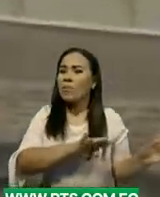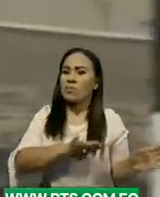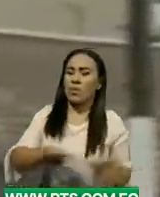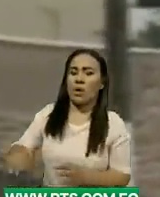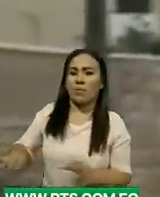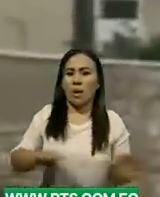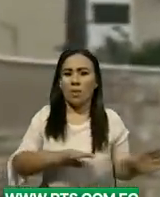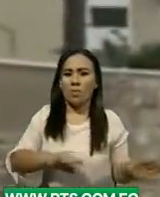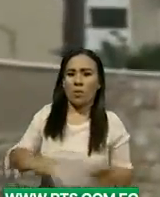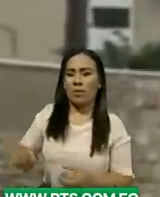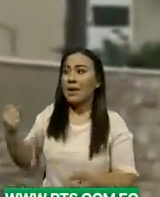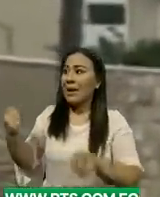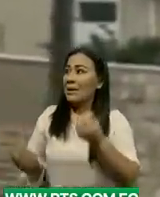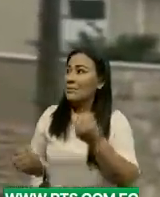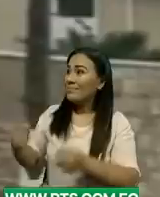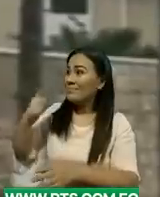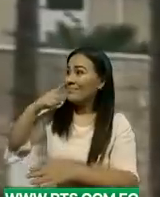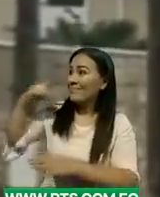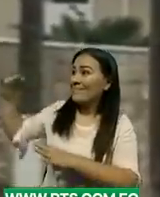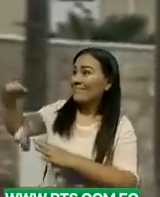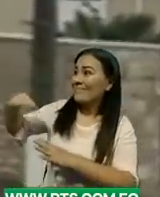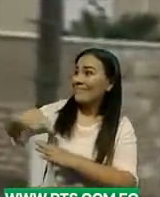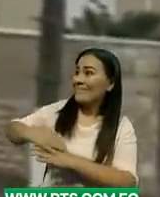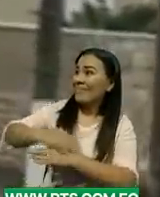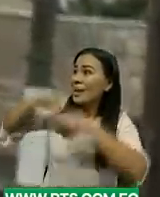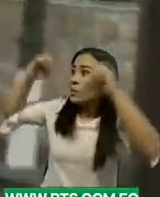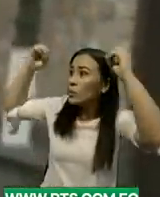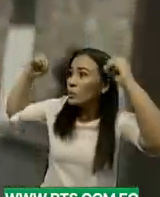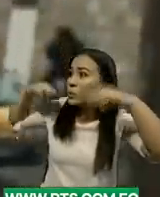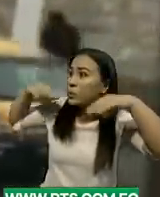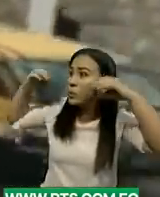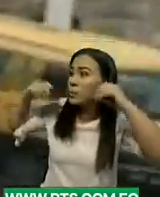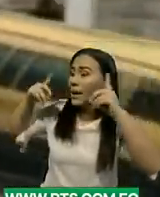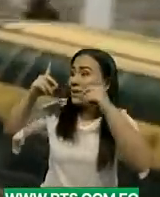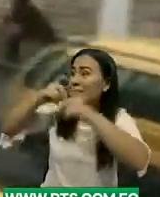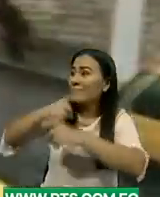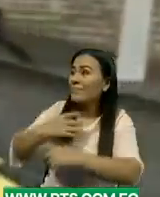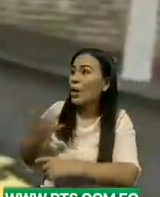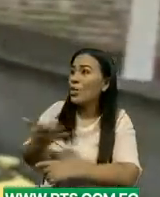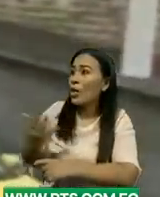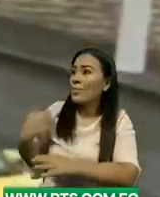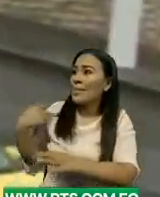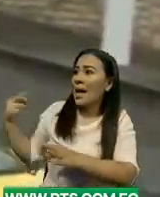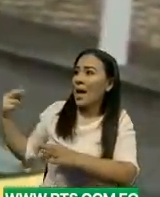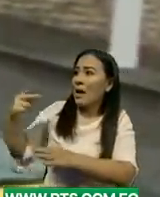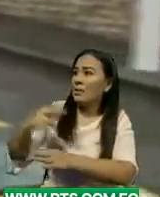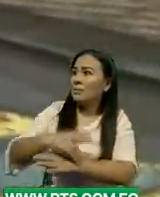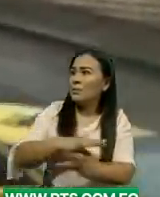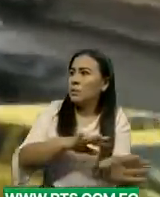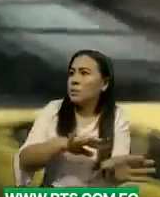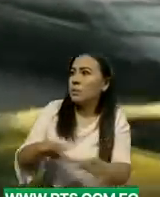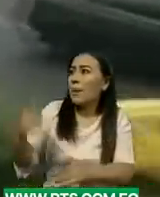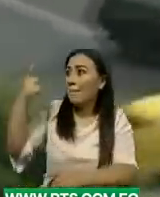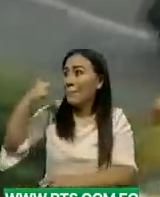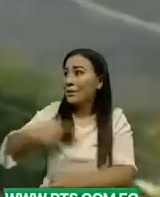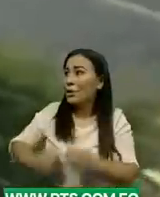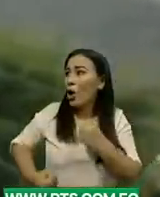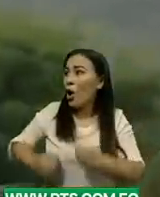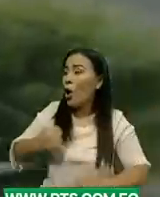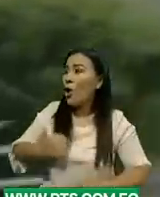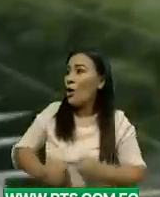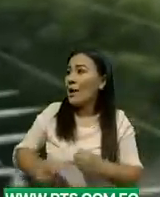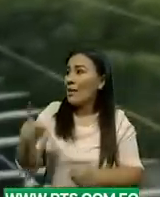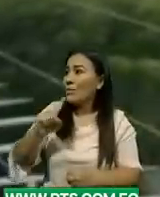¡Muevan! El aluvión descendió por la calle Manuel Valdivieso, llevando lo que se encontraba a su paso. Los vecinos corrían para evitar